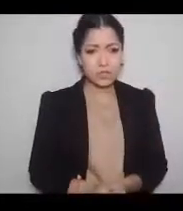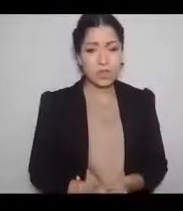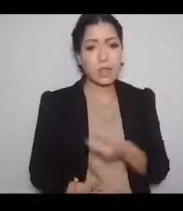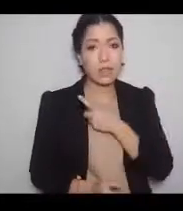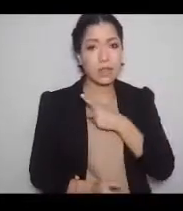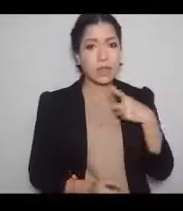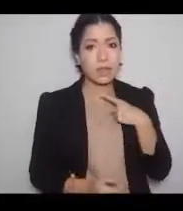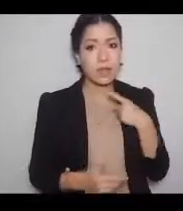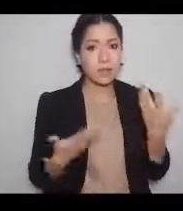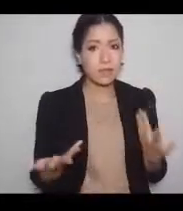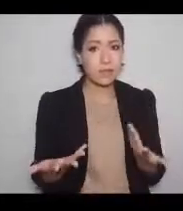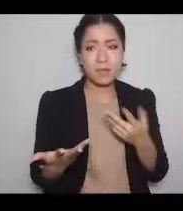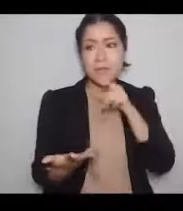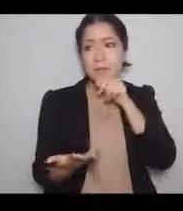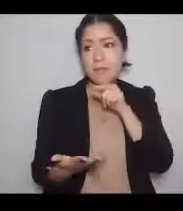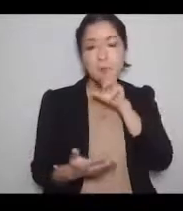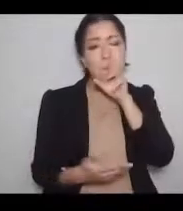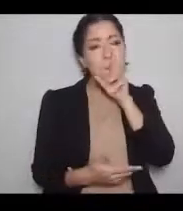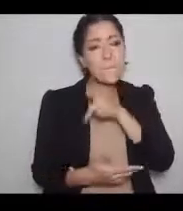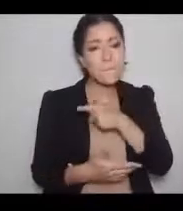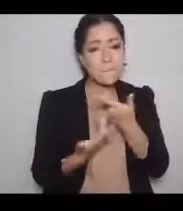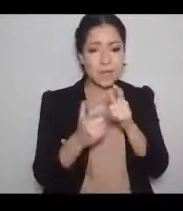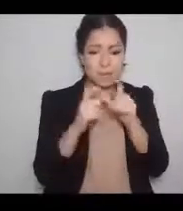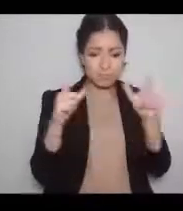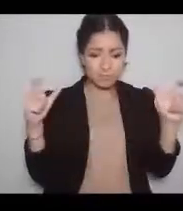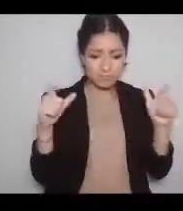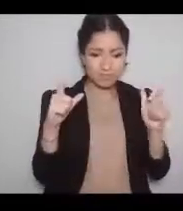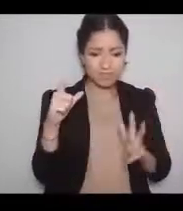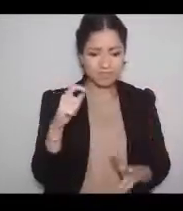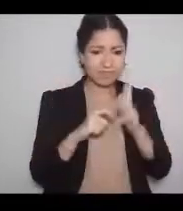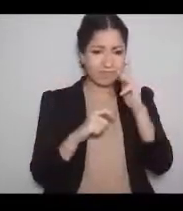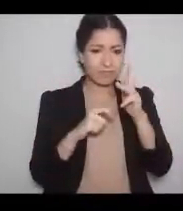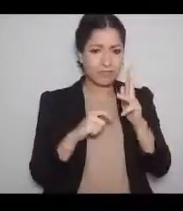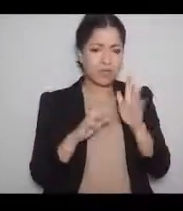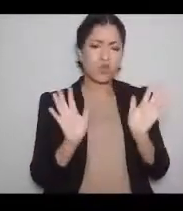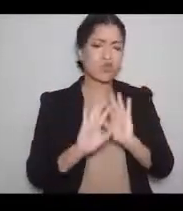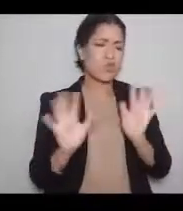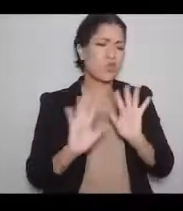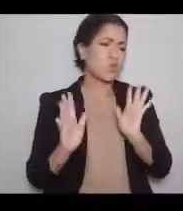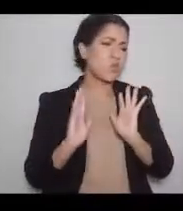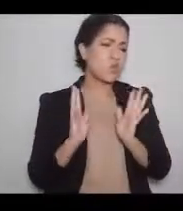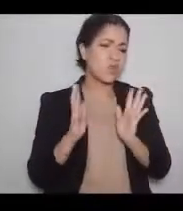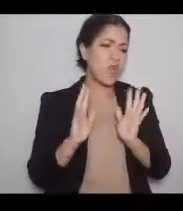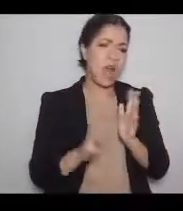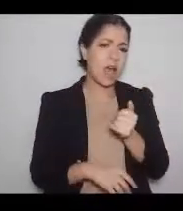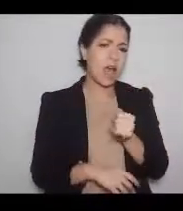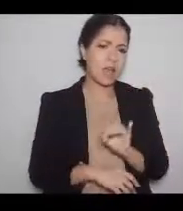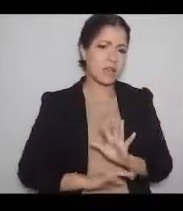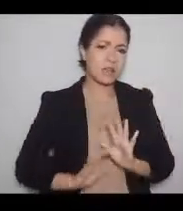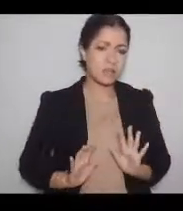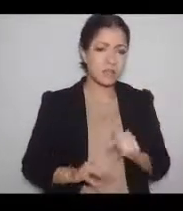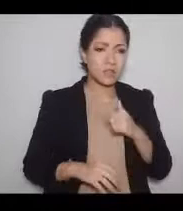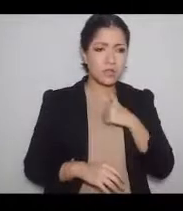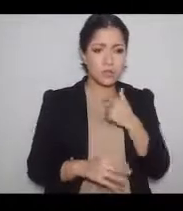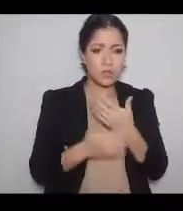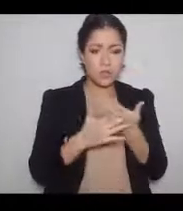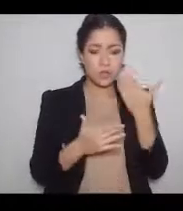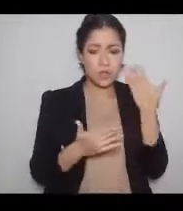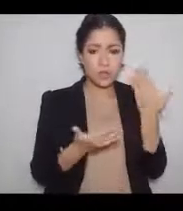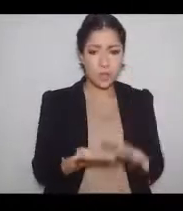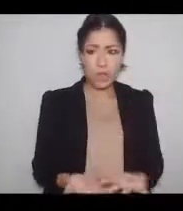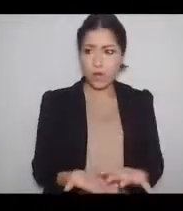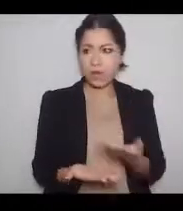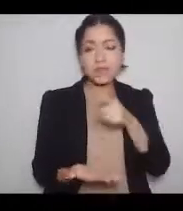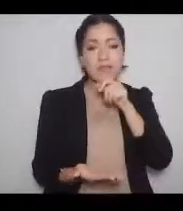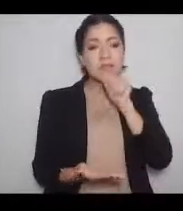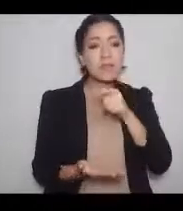Deberíamos acortar ese texto. No, ya está. Yo estaba muy fileteado. Yo tenía un parlamento que el autor